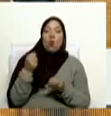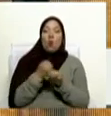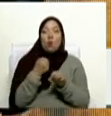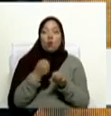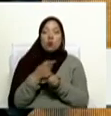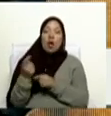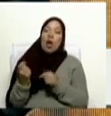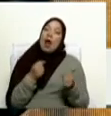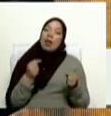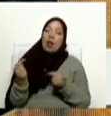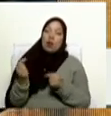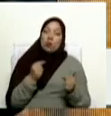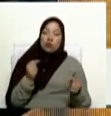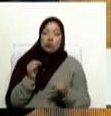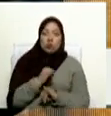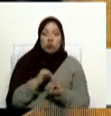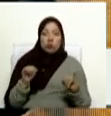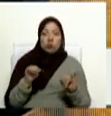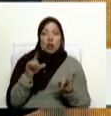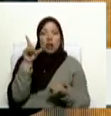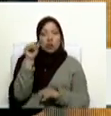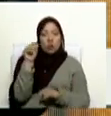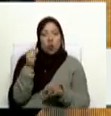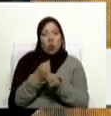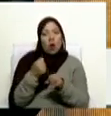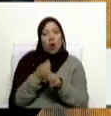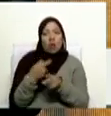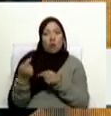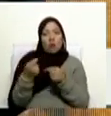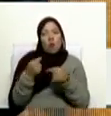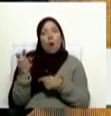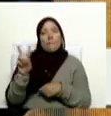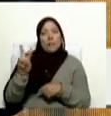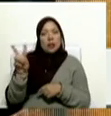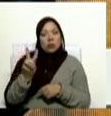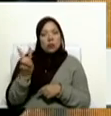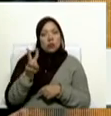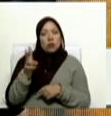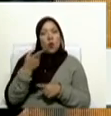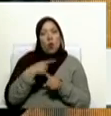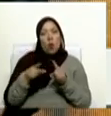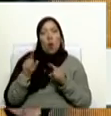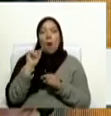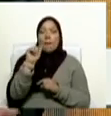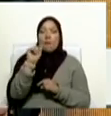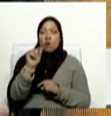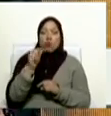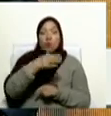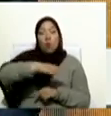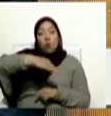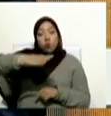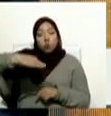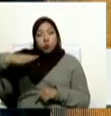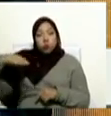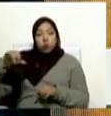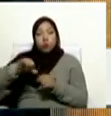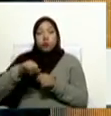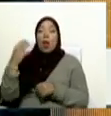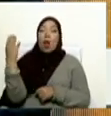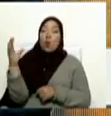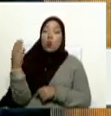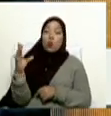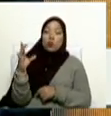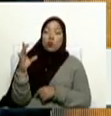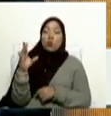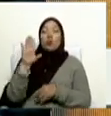ataque realista desde un enclave seguro sobre el departamento de Venezuela u otro punto costero de la República de Colombia